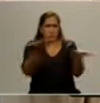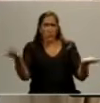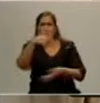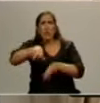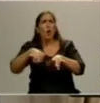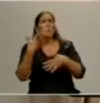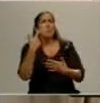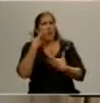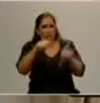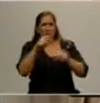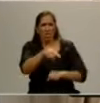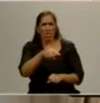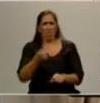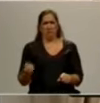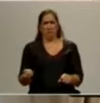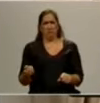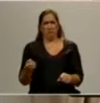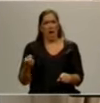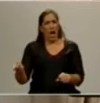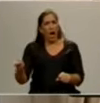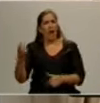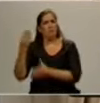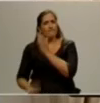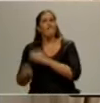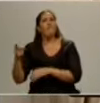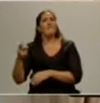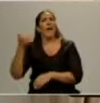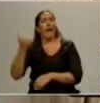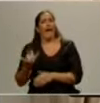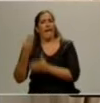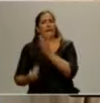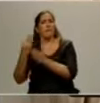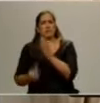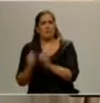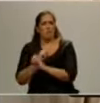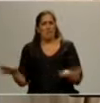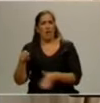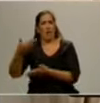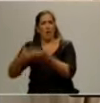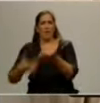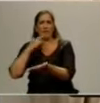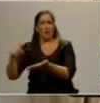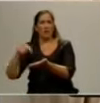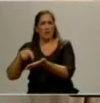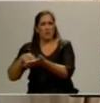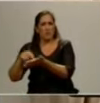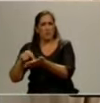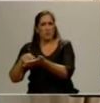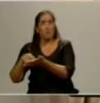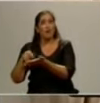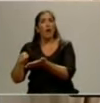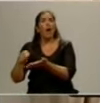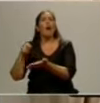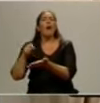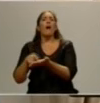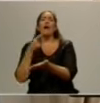Hubiera bastado ver eso para no incurrir en los groseros errores, más aún también en el caso de haber